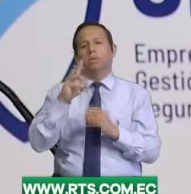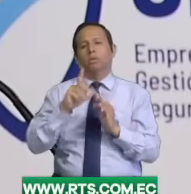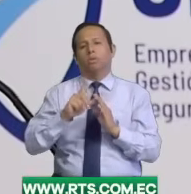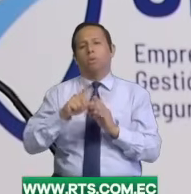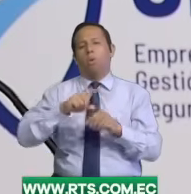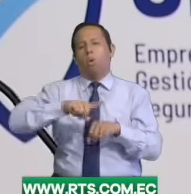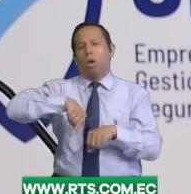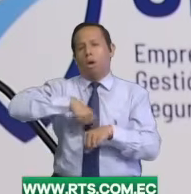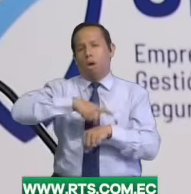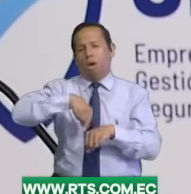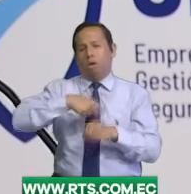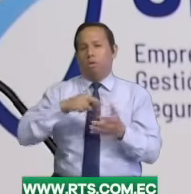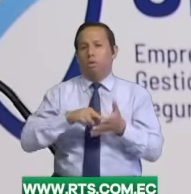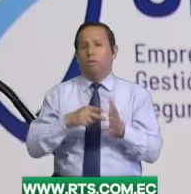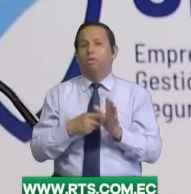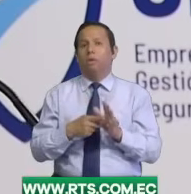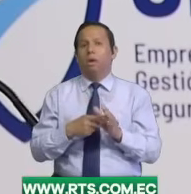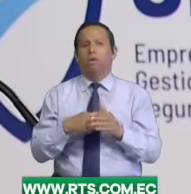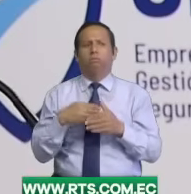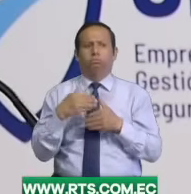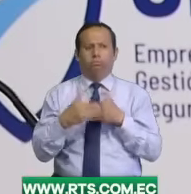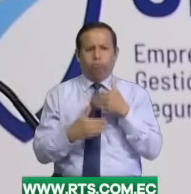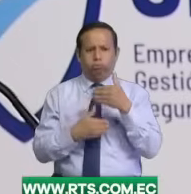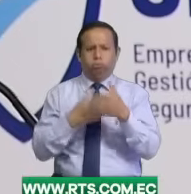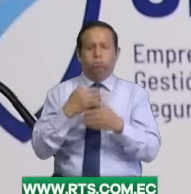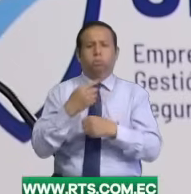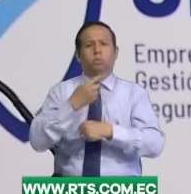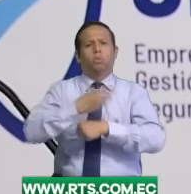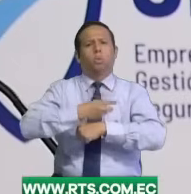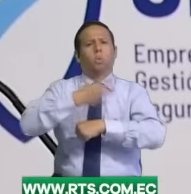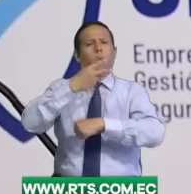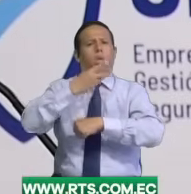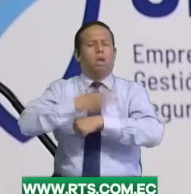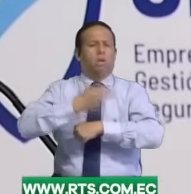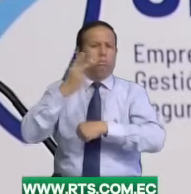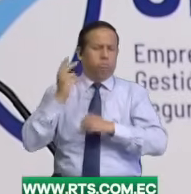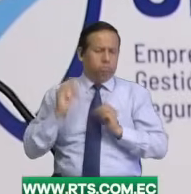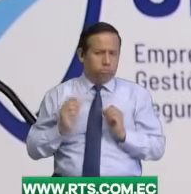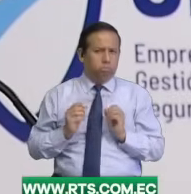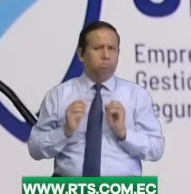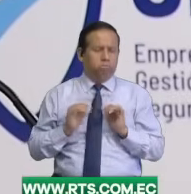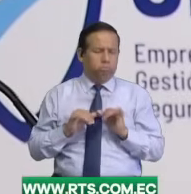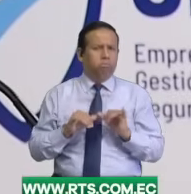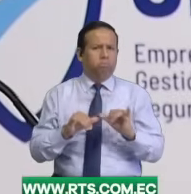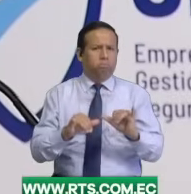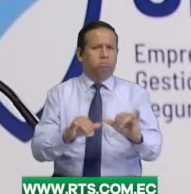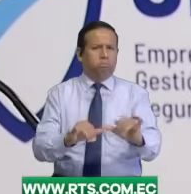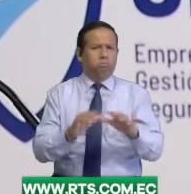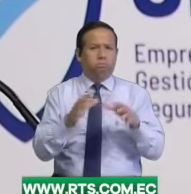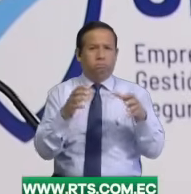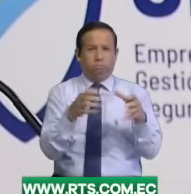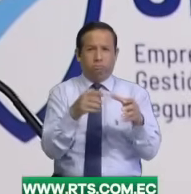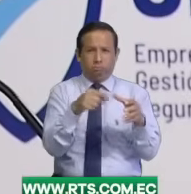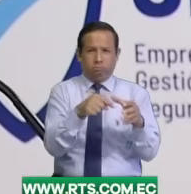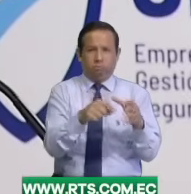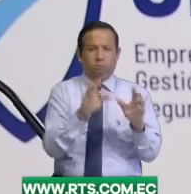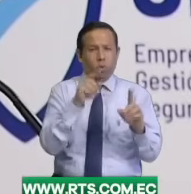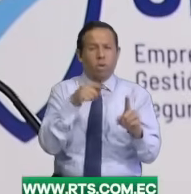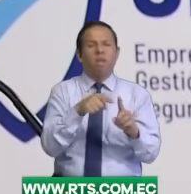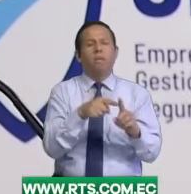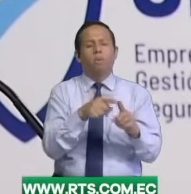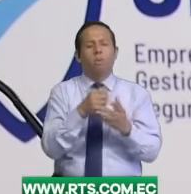que el simulacro proseguirá por 2 días en el escenario destinado